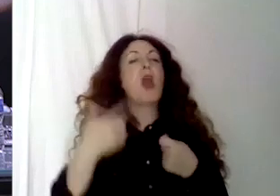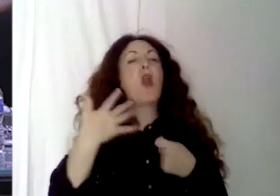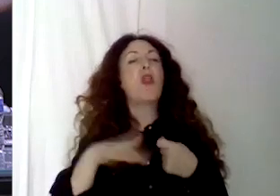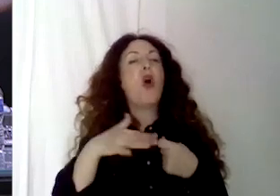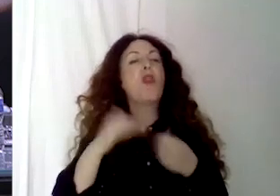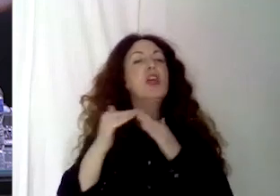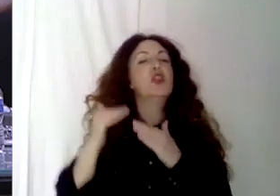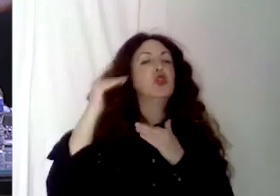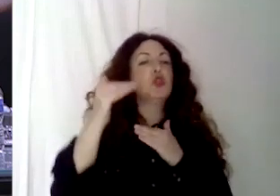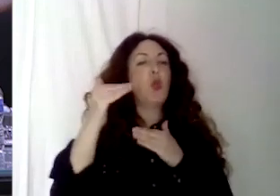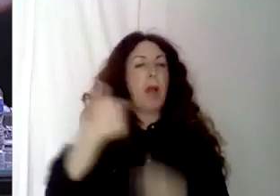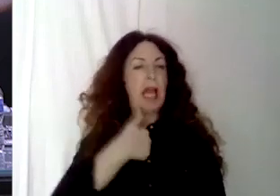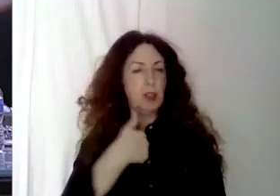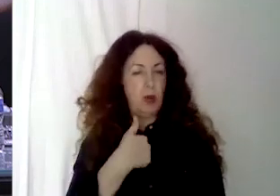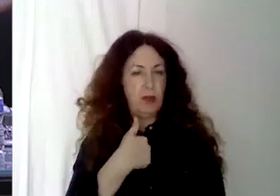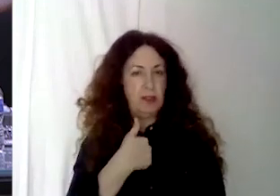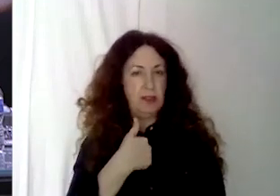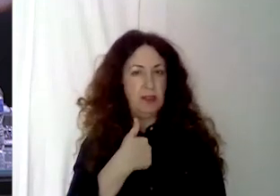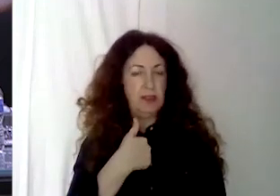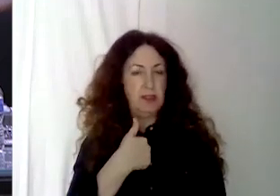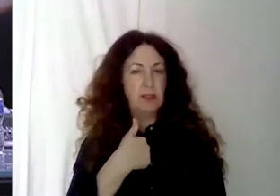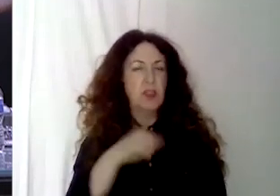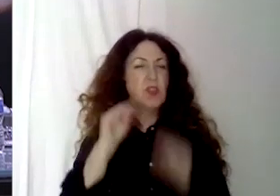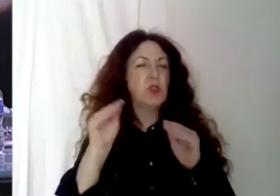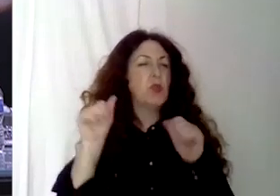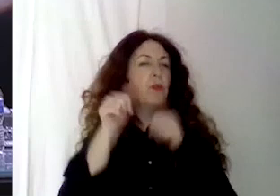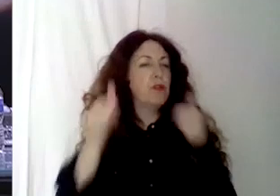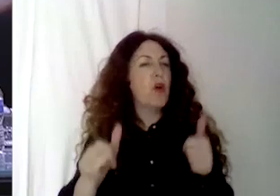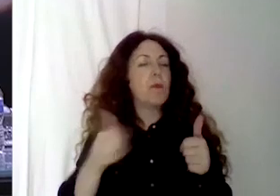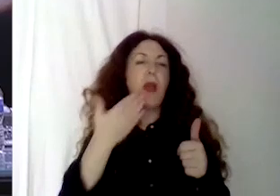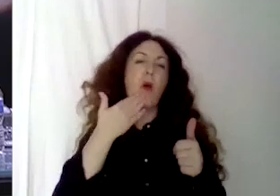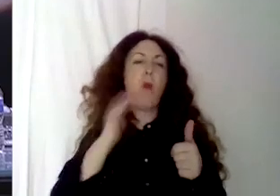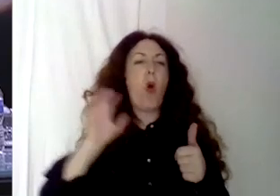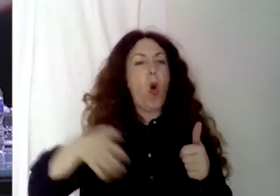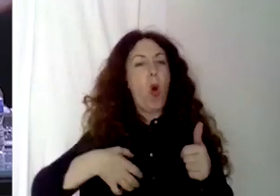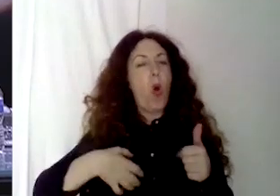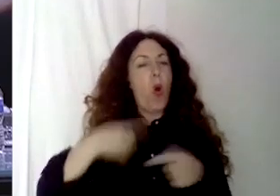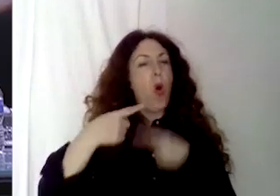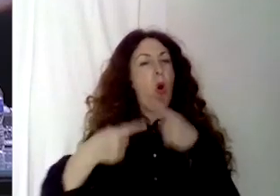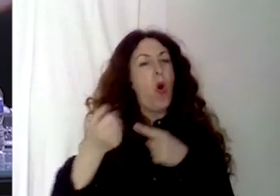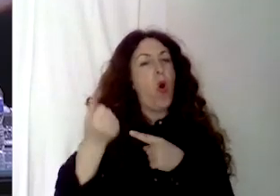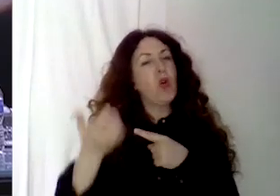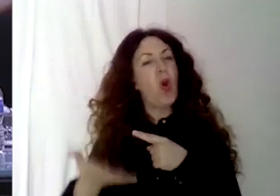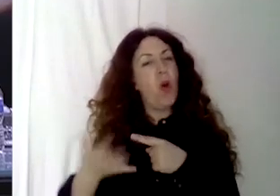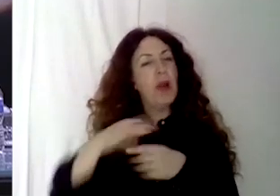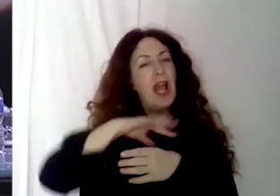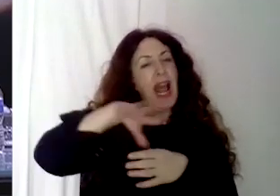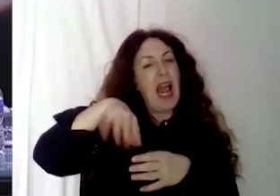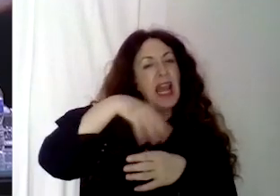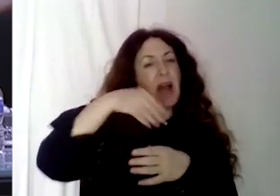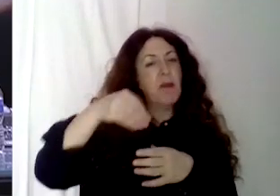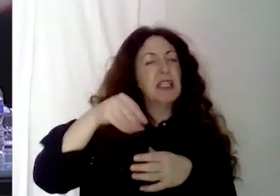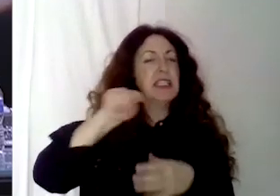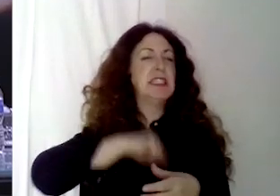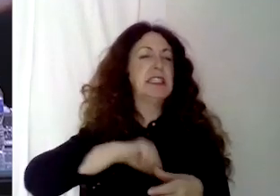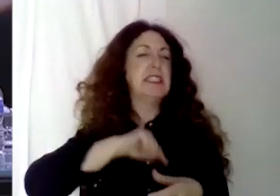de actuar como gran noble napolitano que se siente traicionado por otra